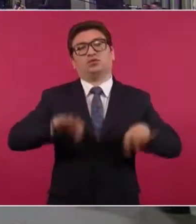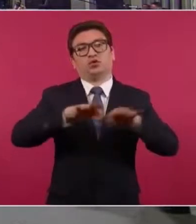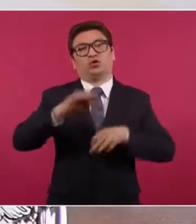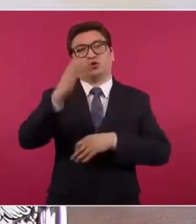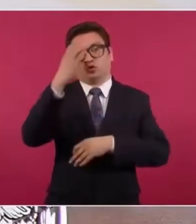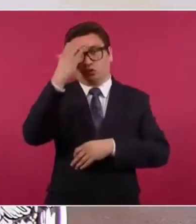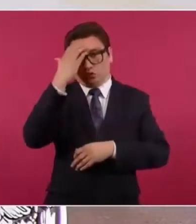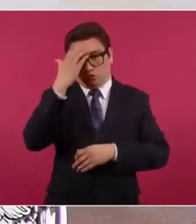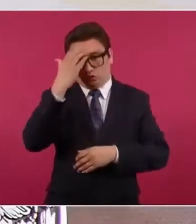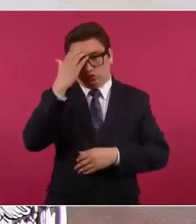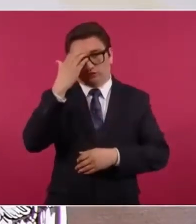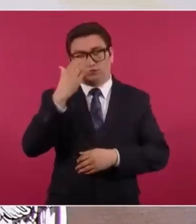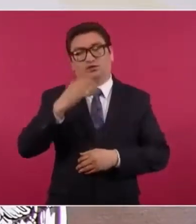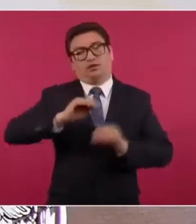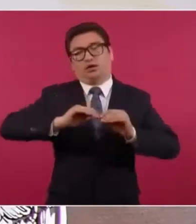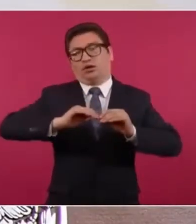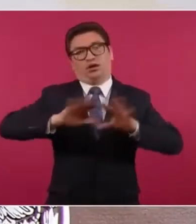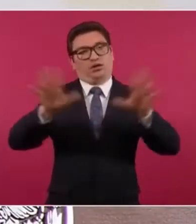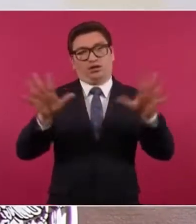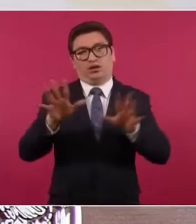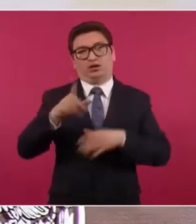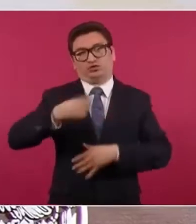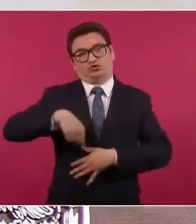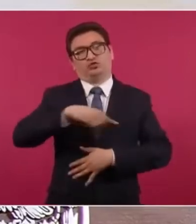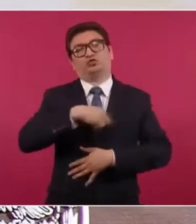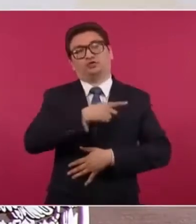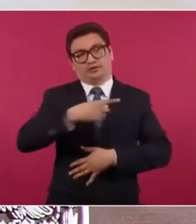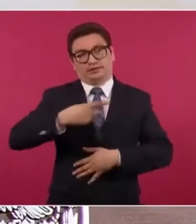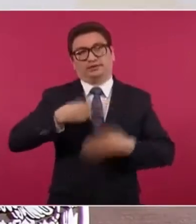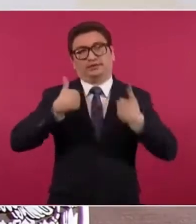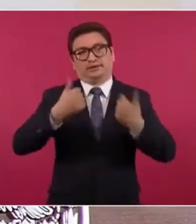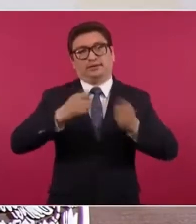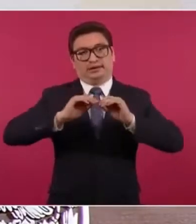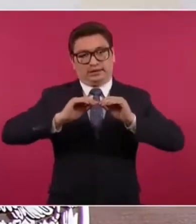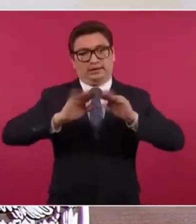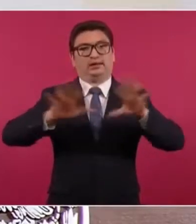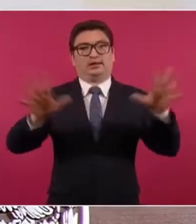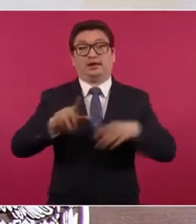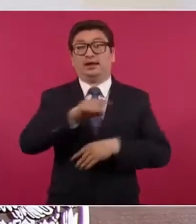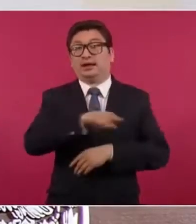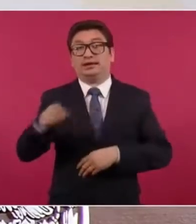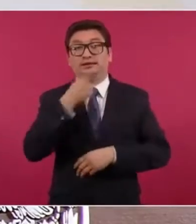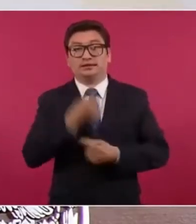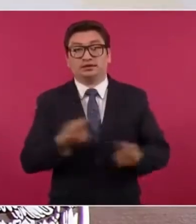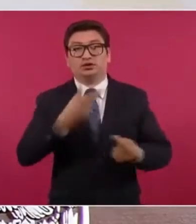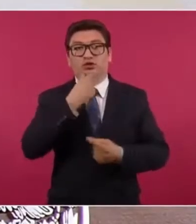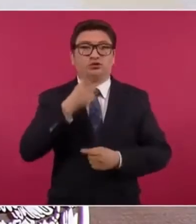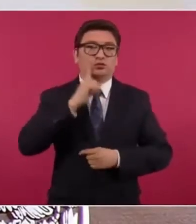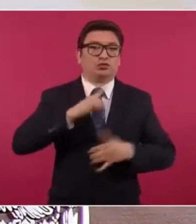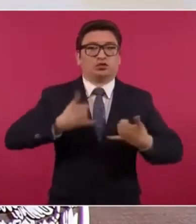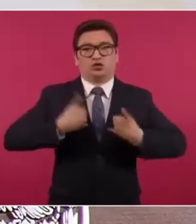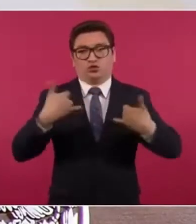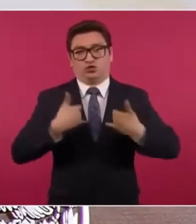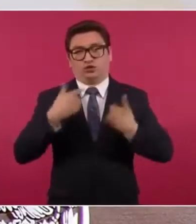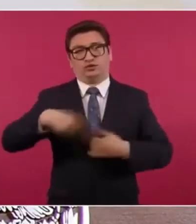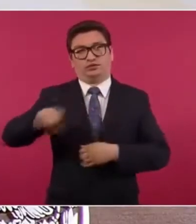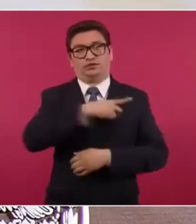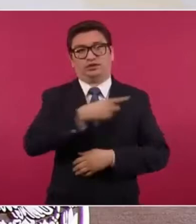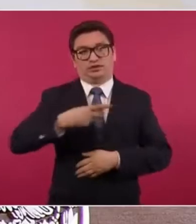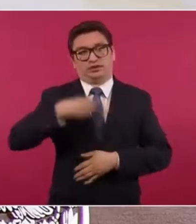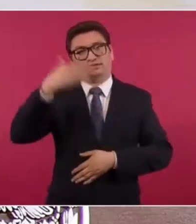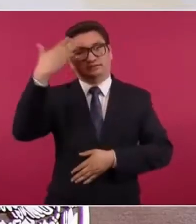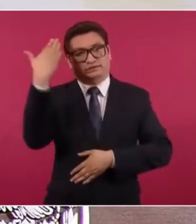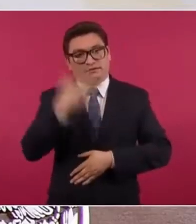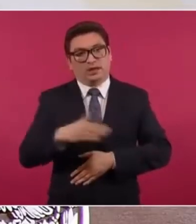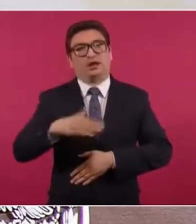que sí, tenemos que tener mucha claridad en que los niños, las niñas, los jóvenes tienen que saber cosas, tienen